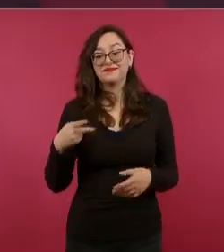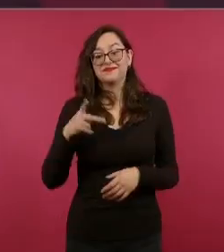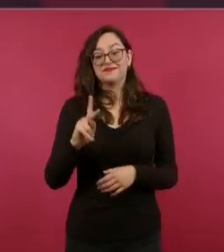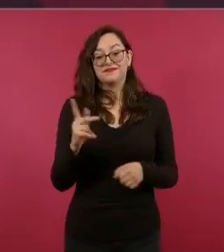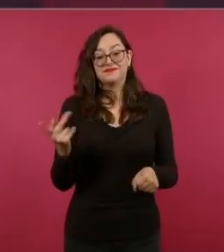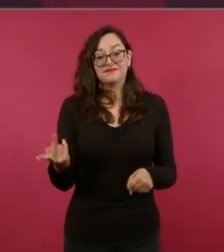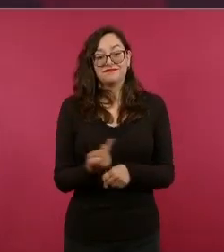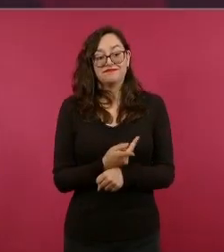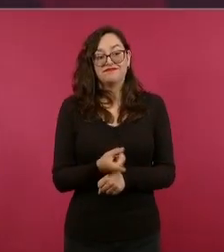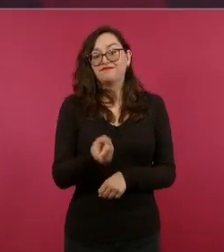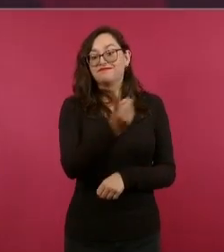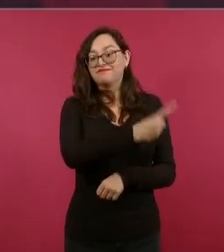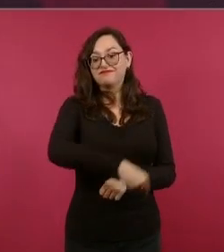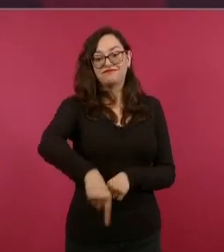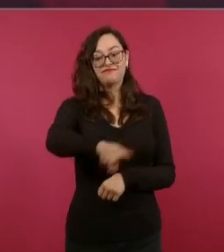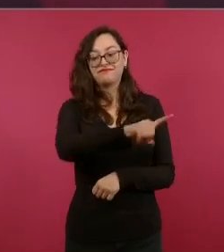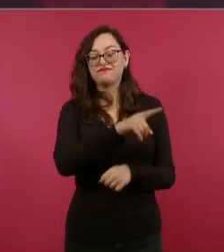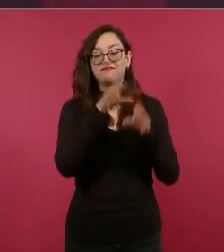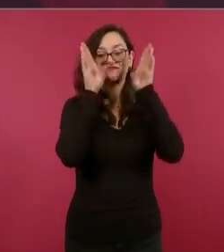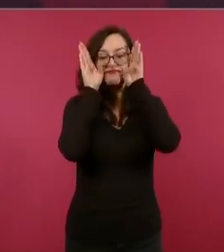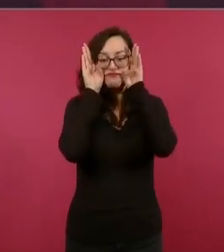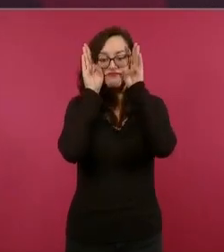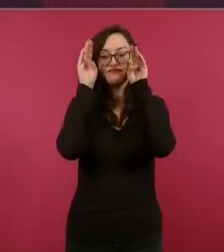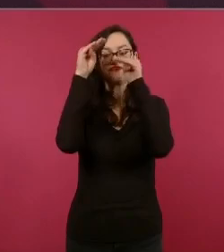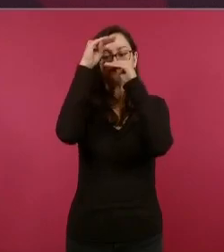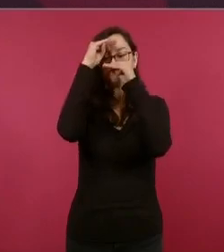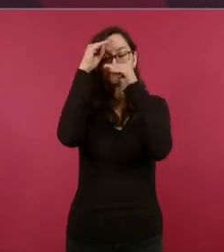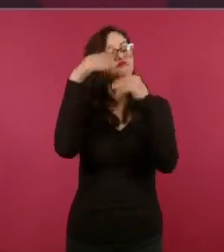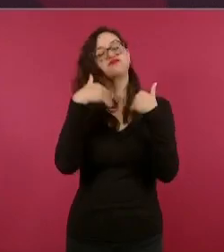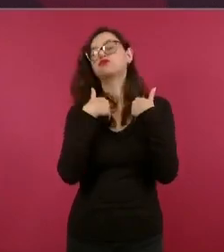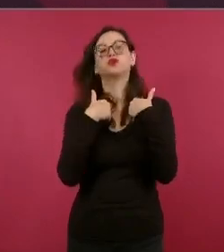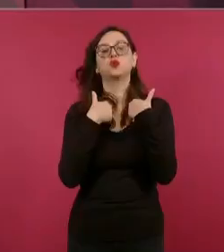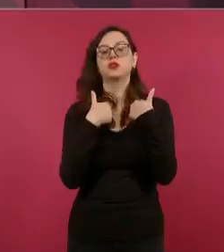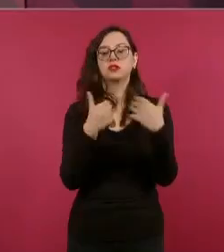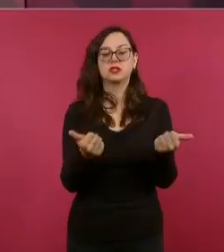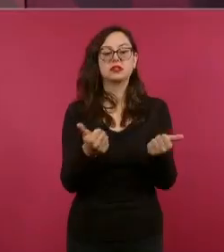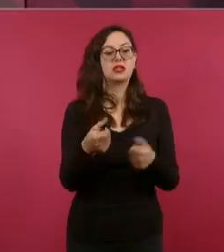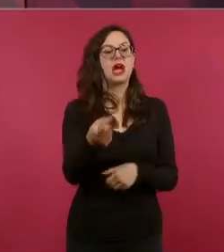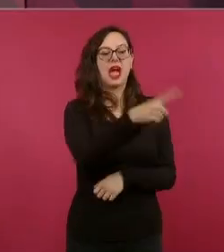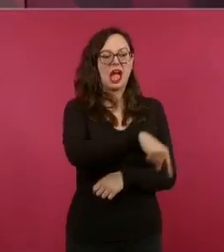conservadores, porque esos, miren,